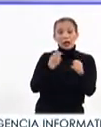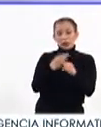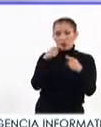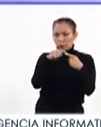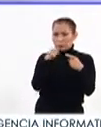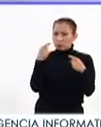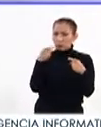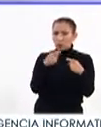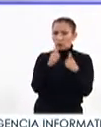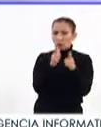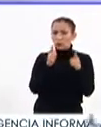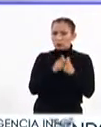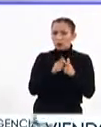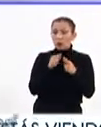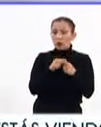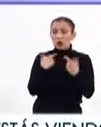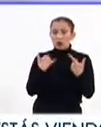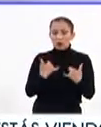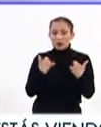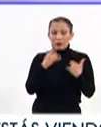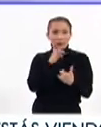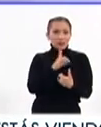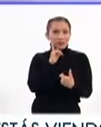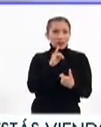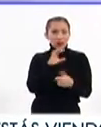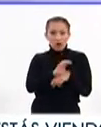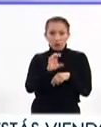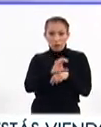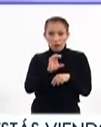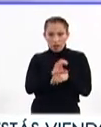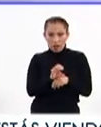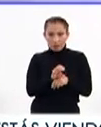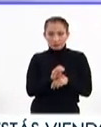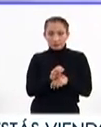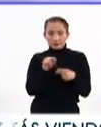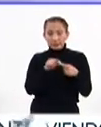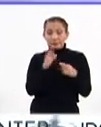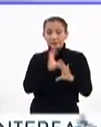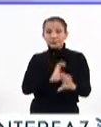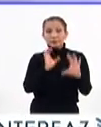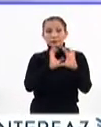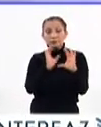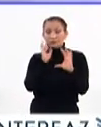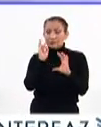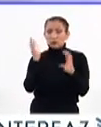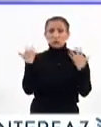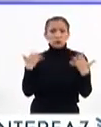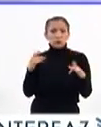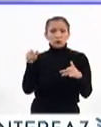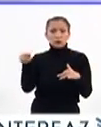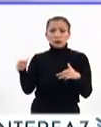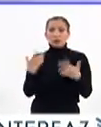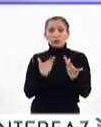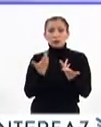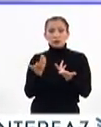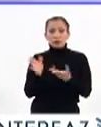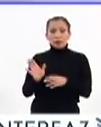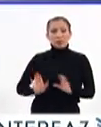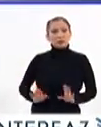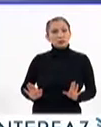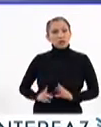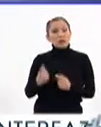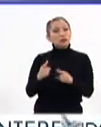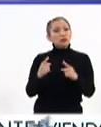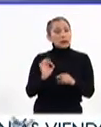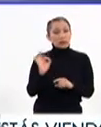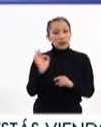resalta un grupo de chicas colombianas que cantan de una manera impresionante y que es un estilo de